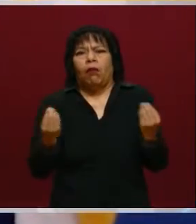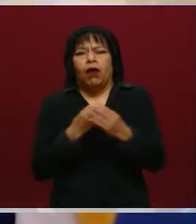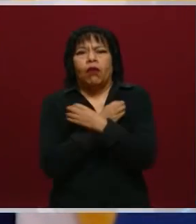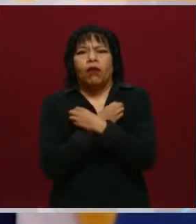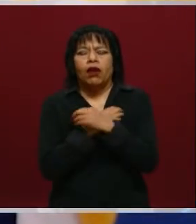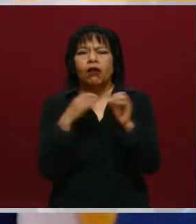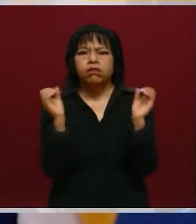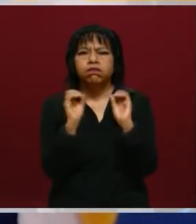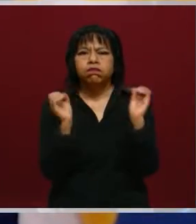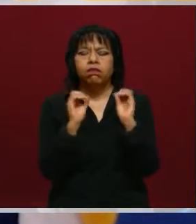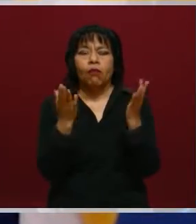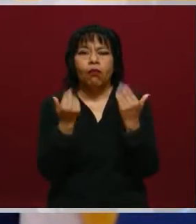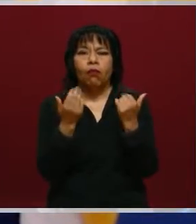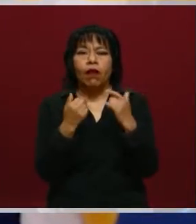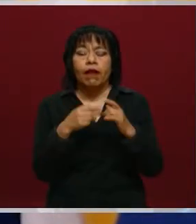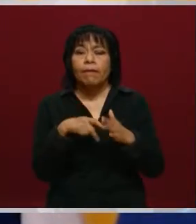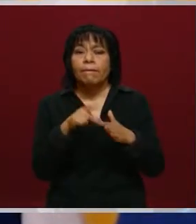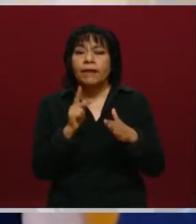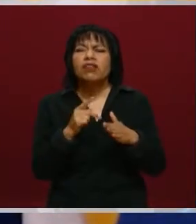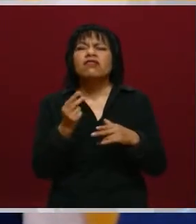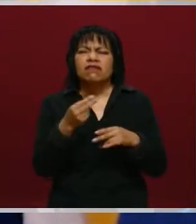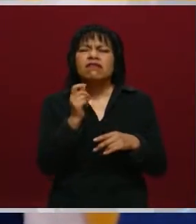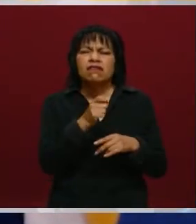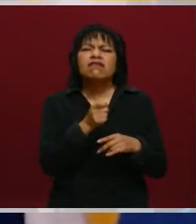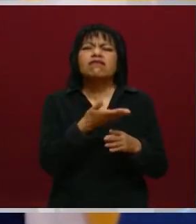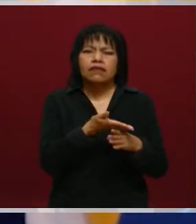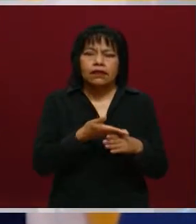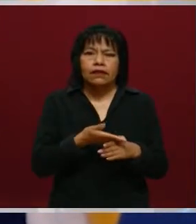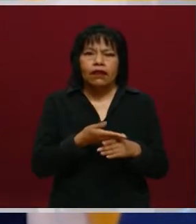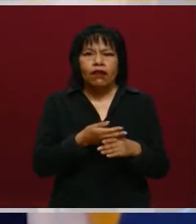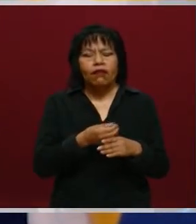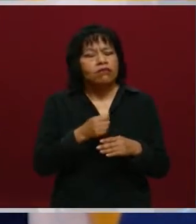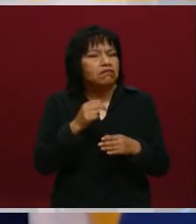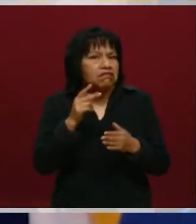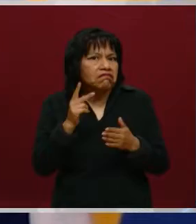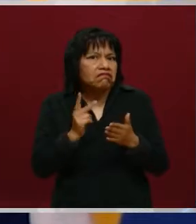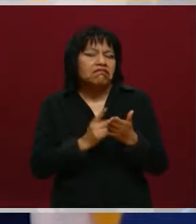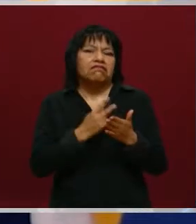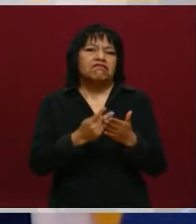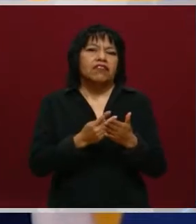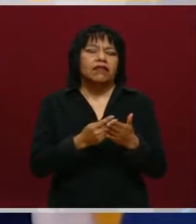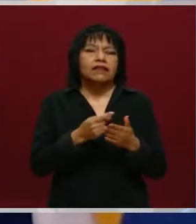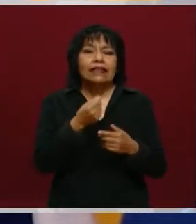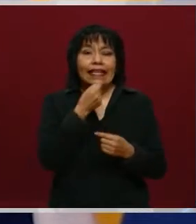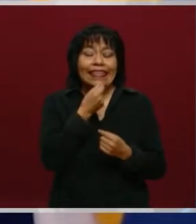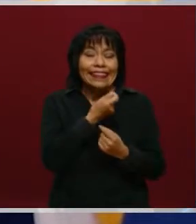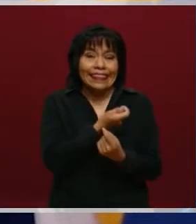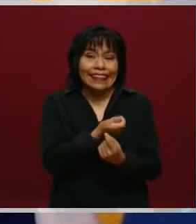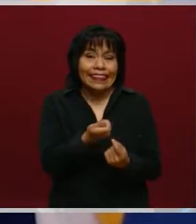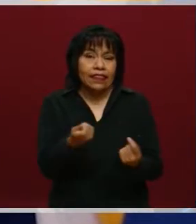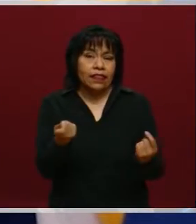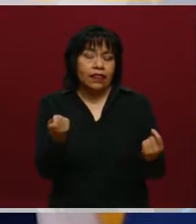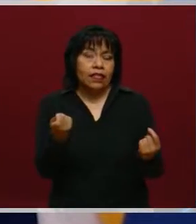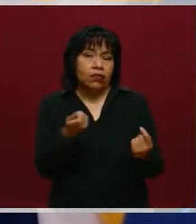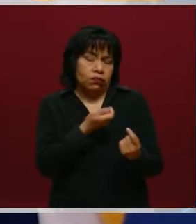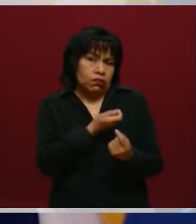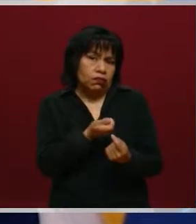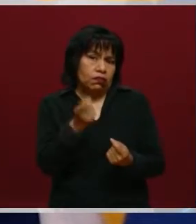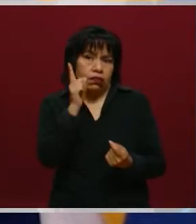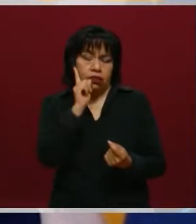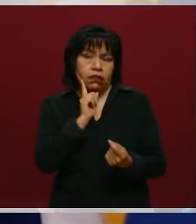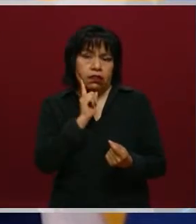entonces bueno pues éste de que se trata bueno de poner al alcance de niños y niñas de educación